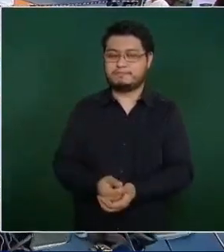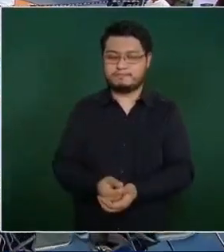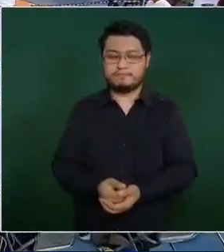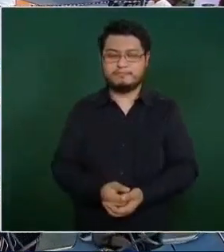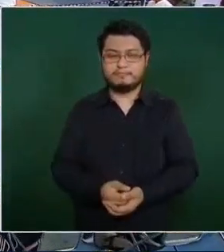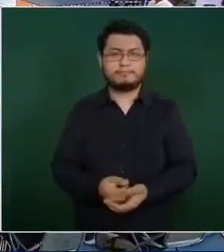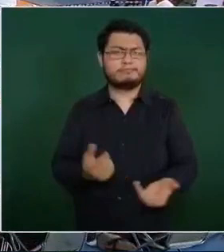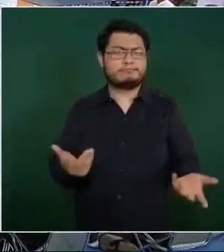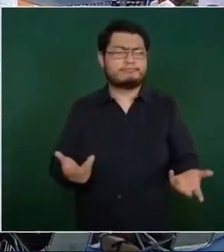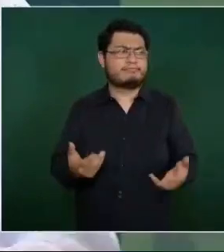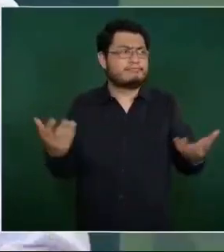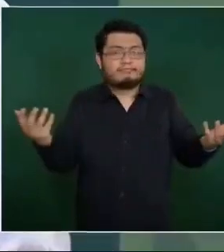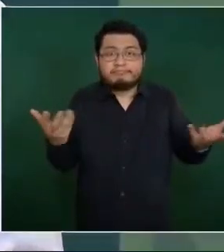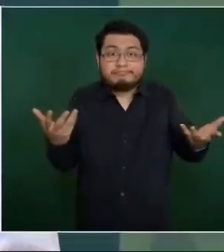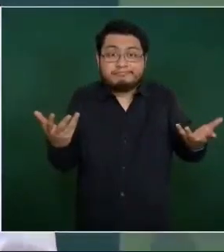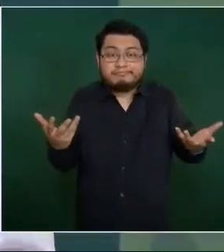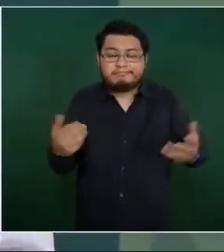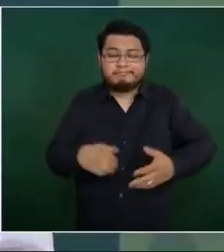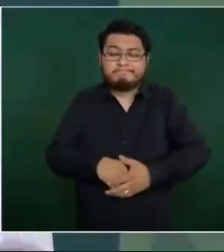Entonces, ¿qué hacemos?